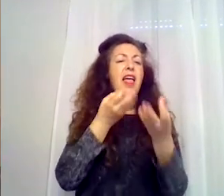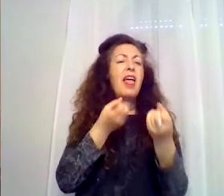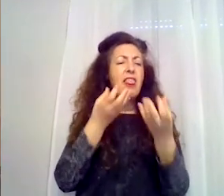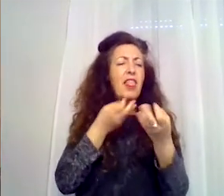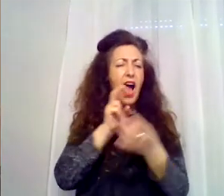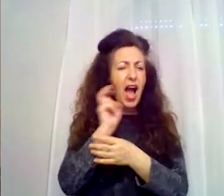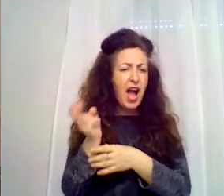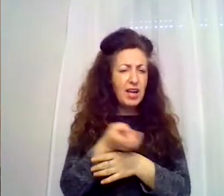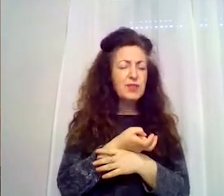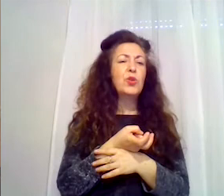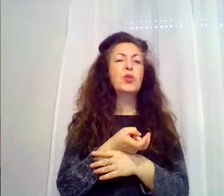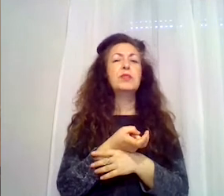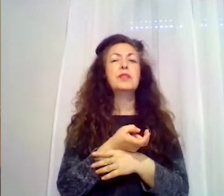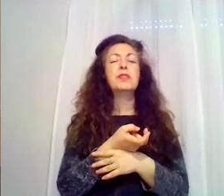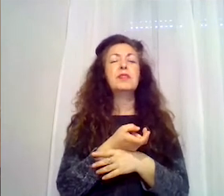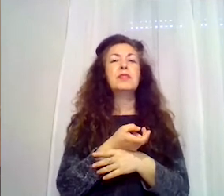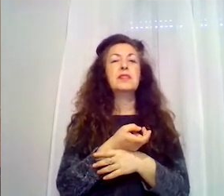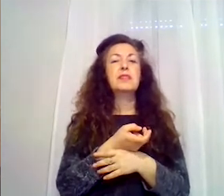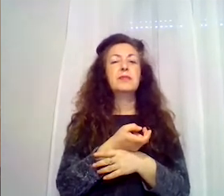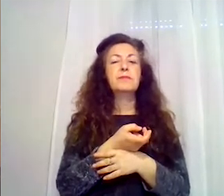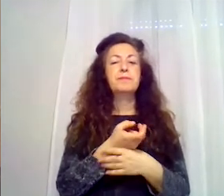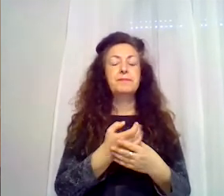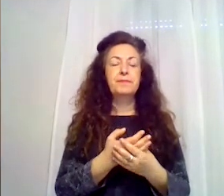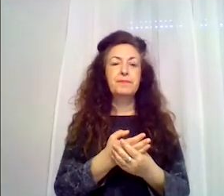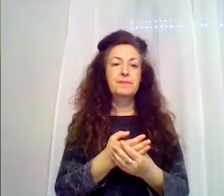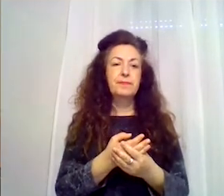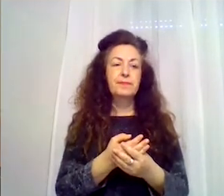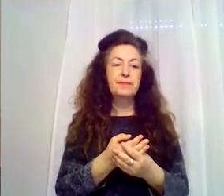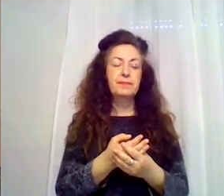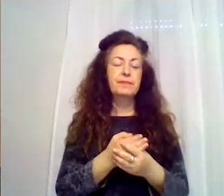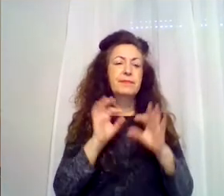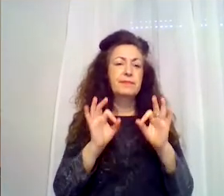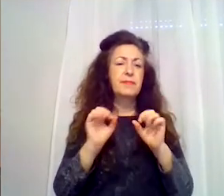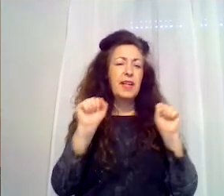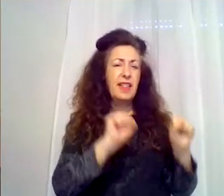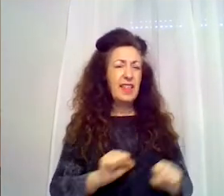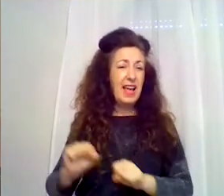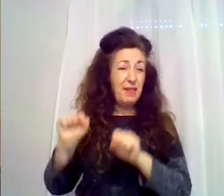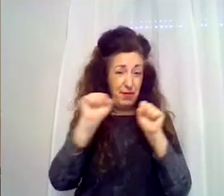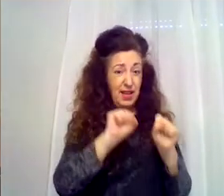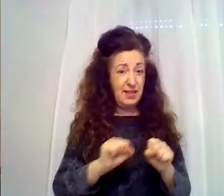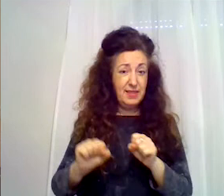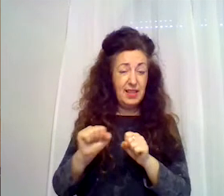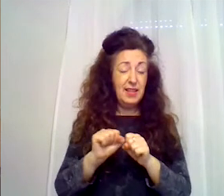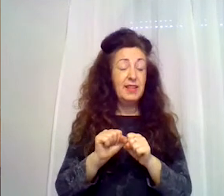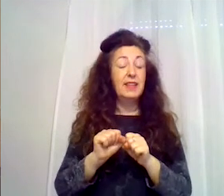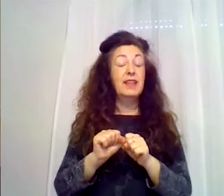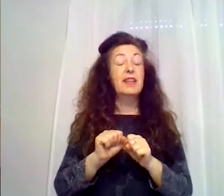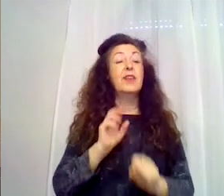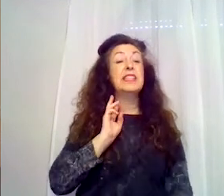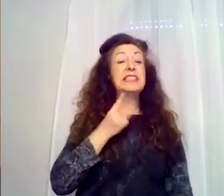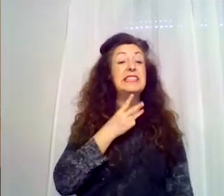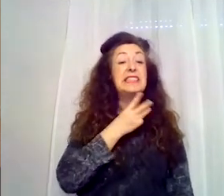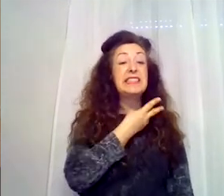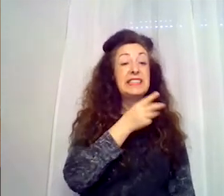un debate con en fin, un ring con Shakespeare y Marlowe como rivales.